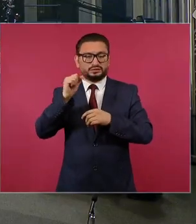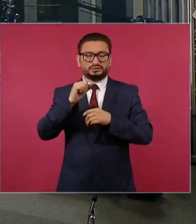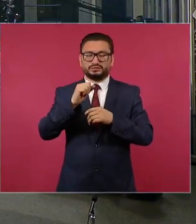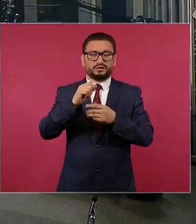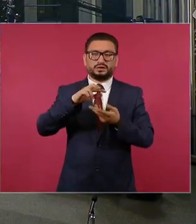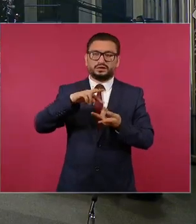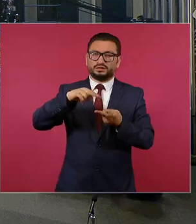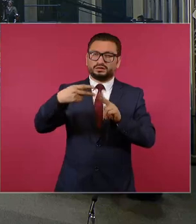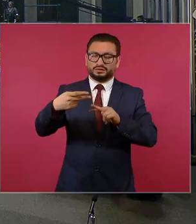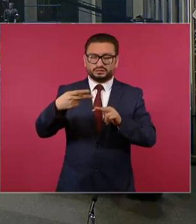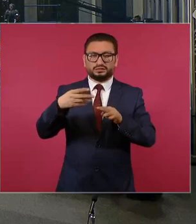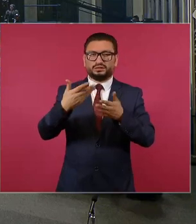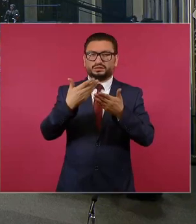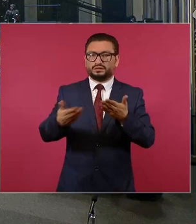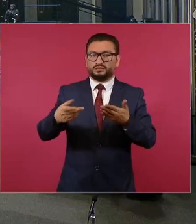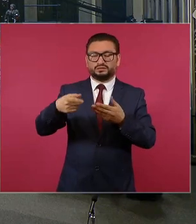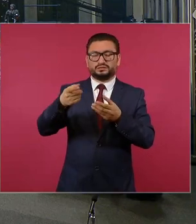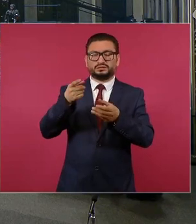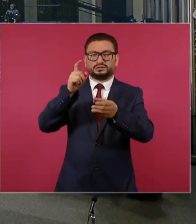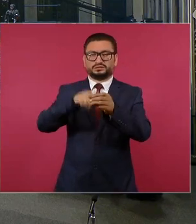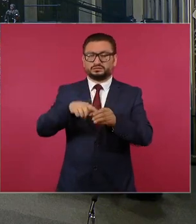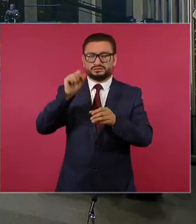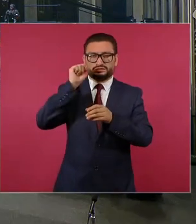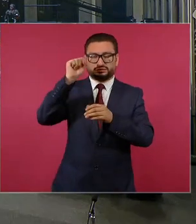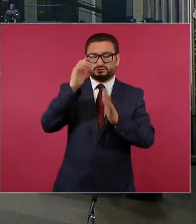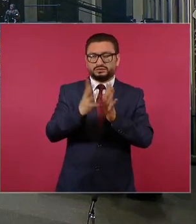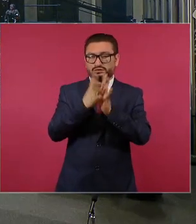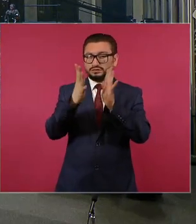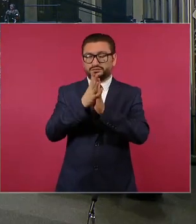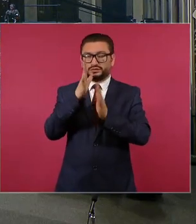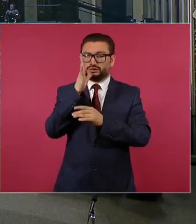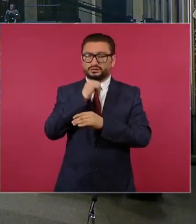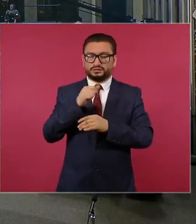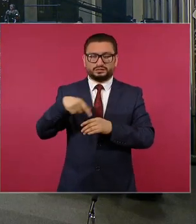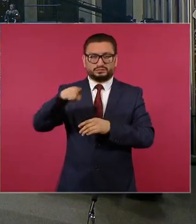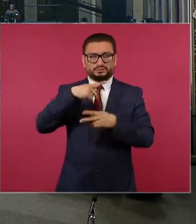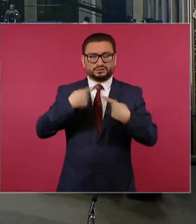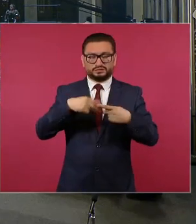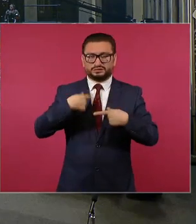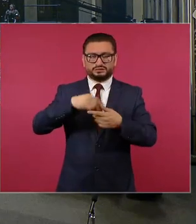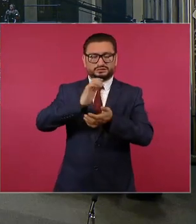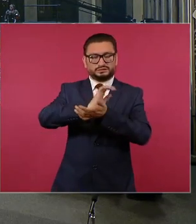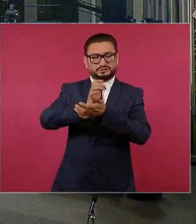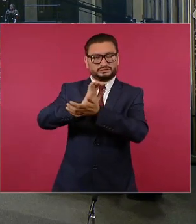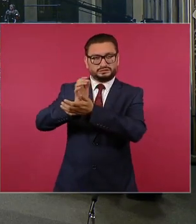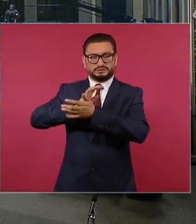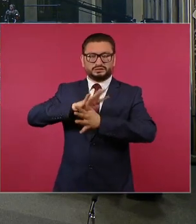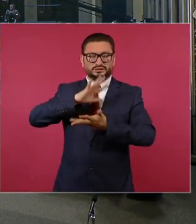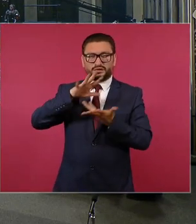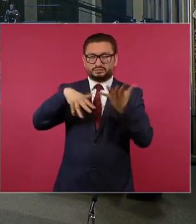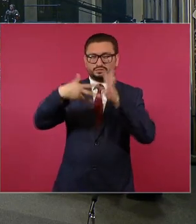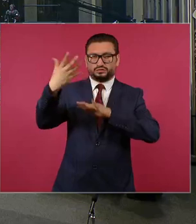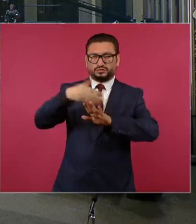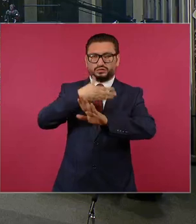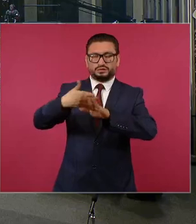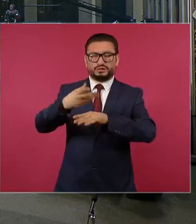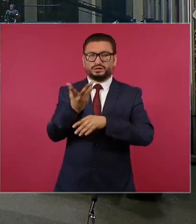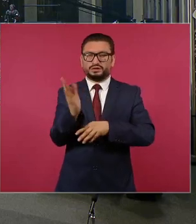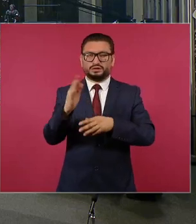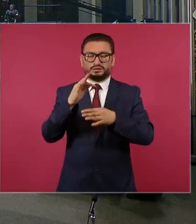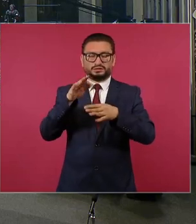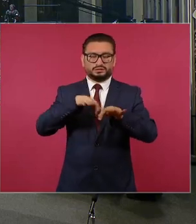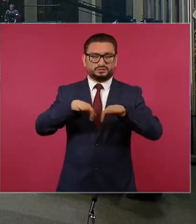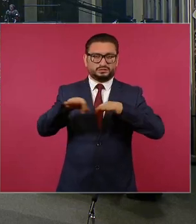impedido la participación al interior de las asambleas sindicales. Hay discriminación, hay violencia hacia estos